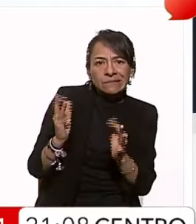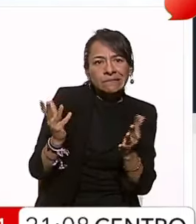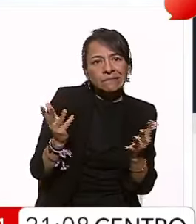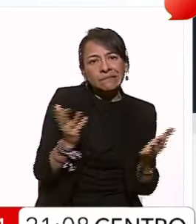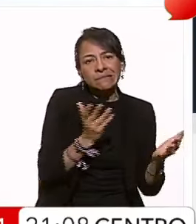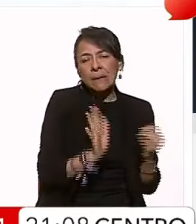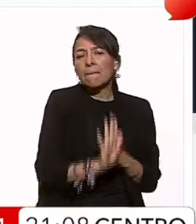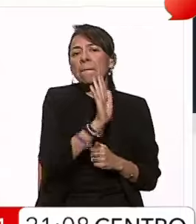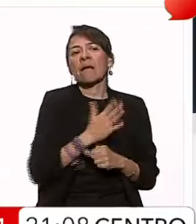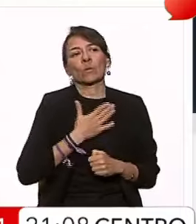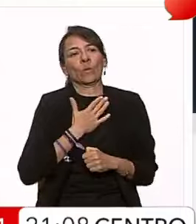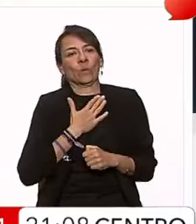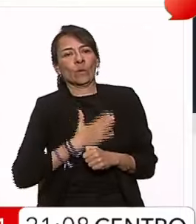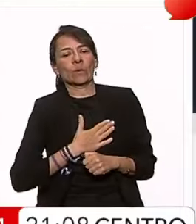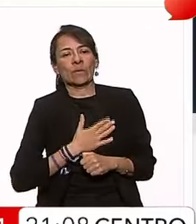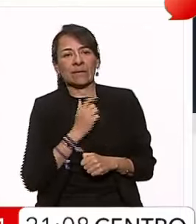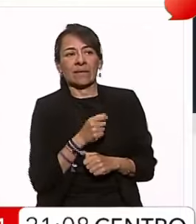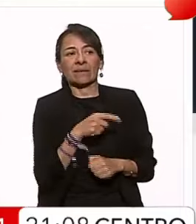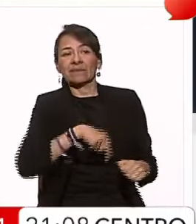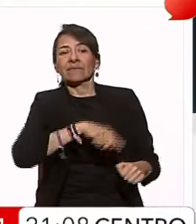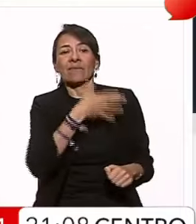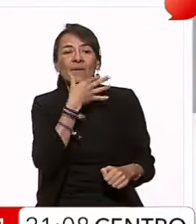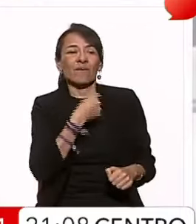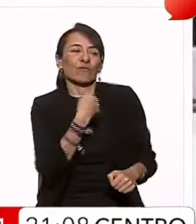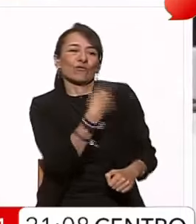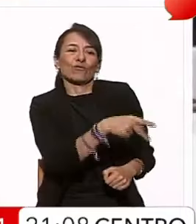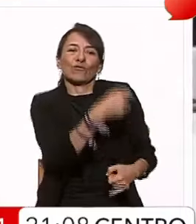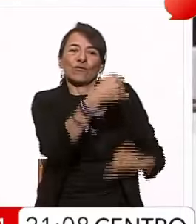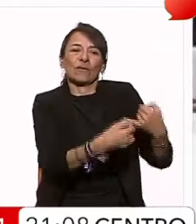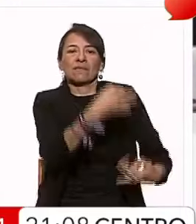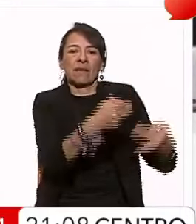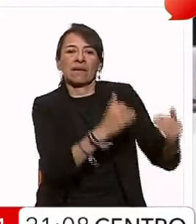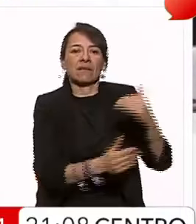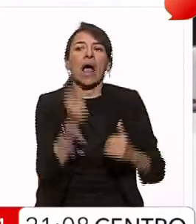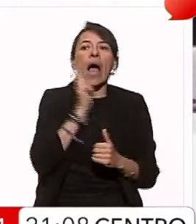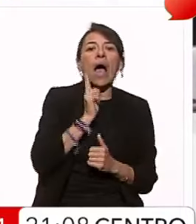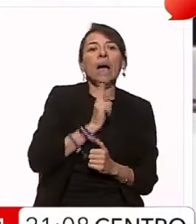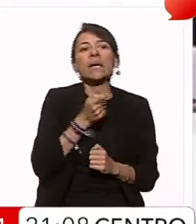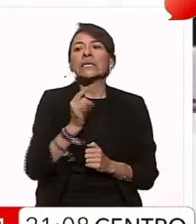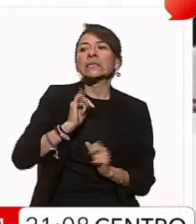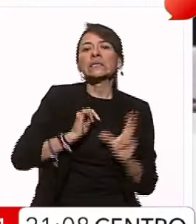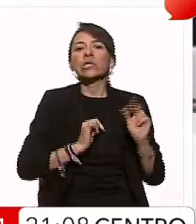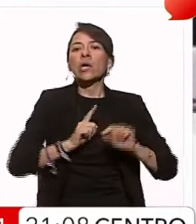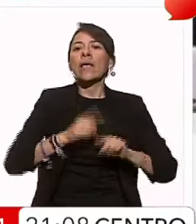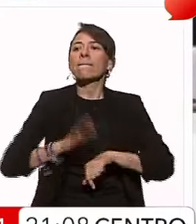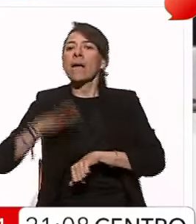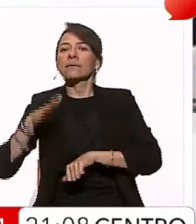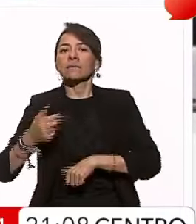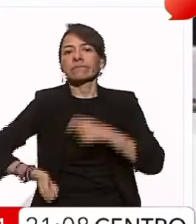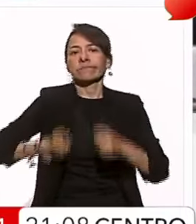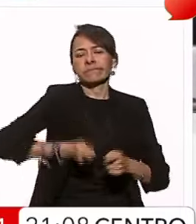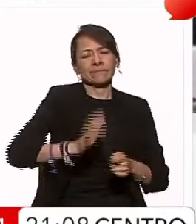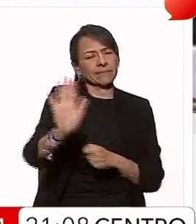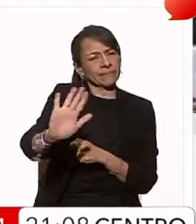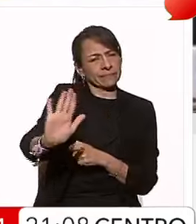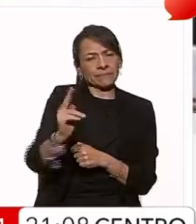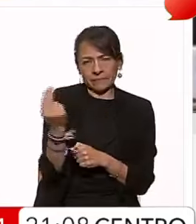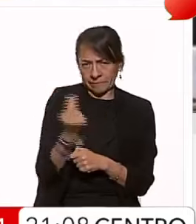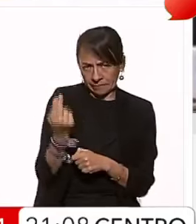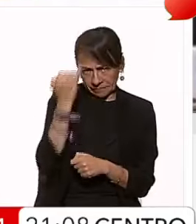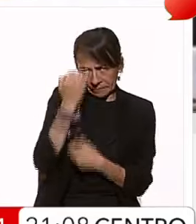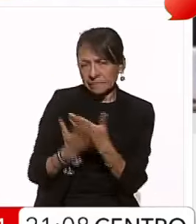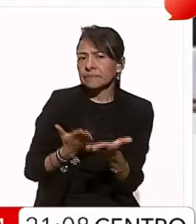subasta de jueces y magistrados pongámonos de acuerdo lo que realmente se propone en la